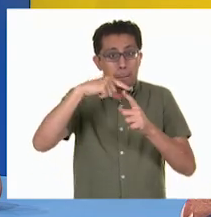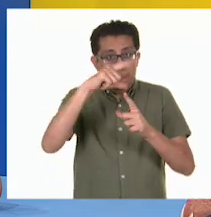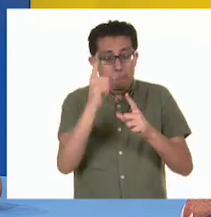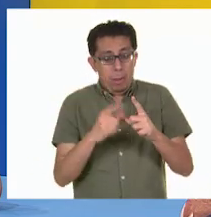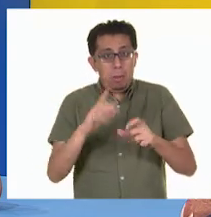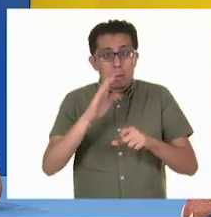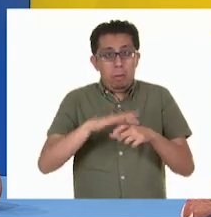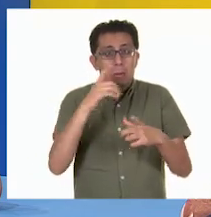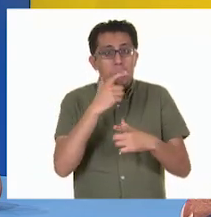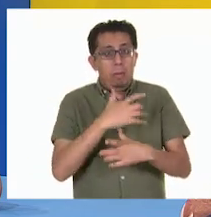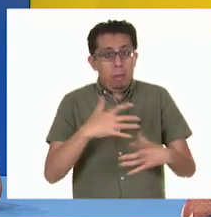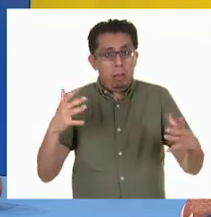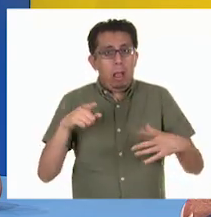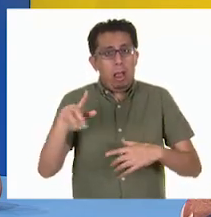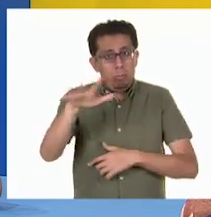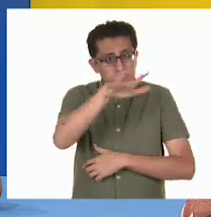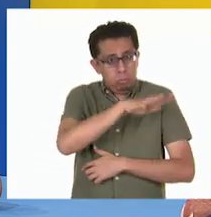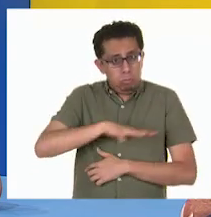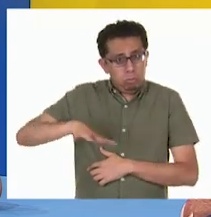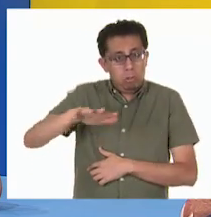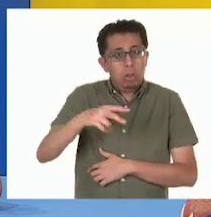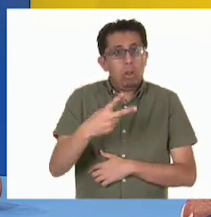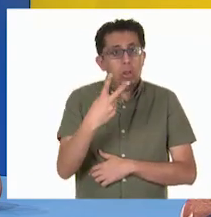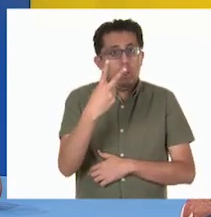un área de